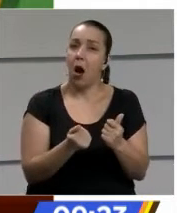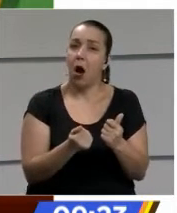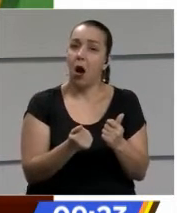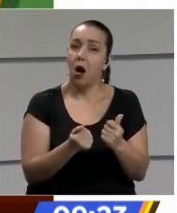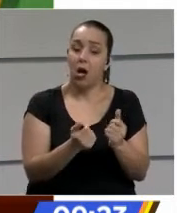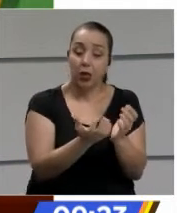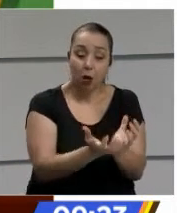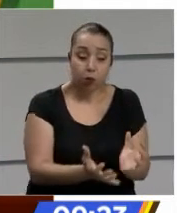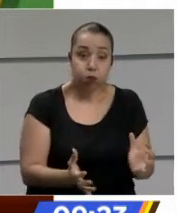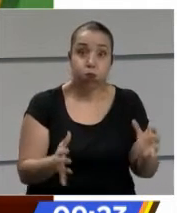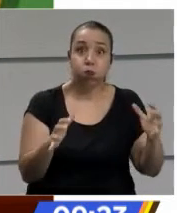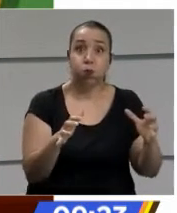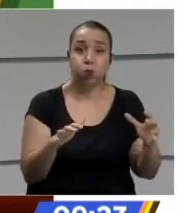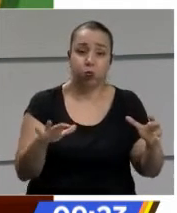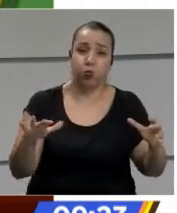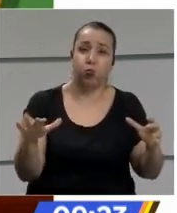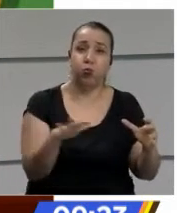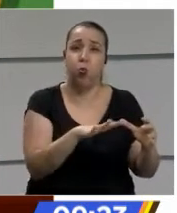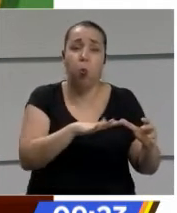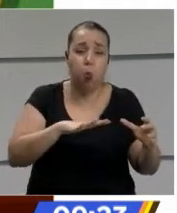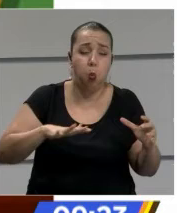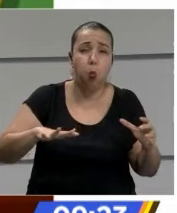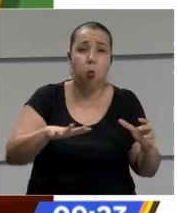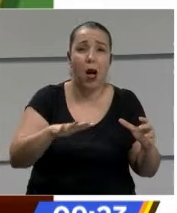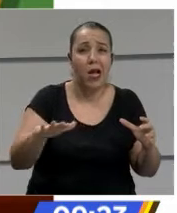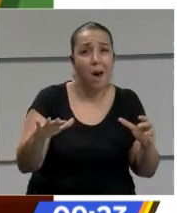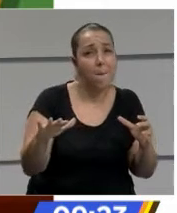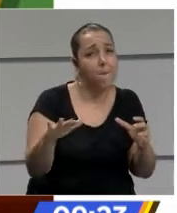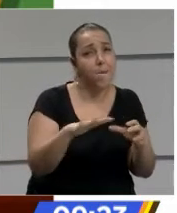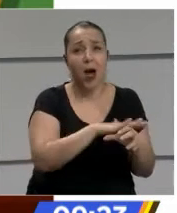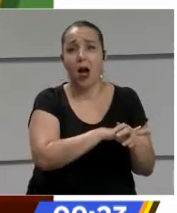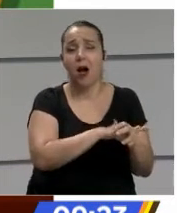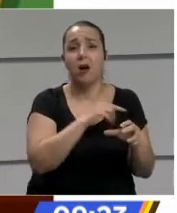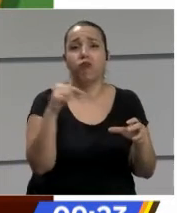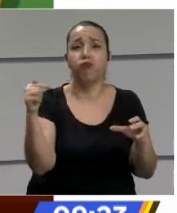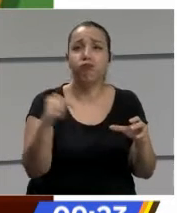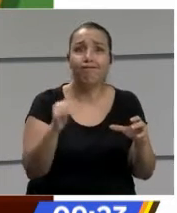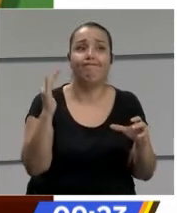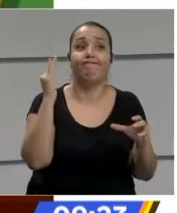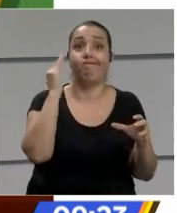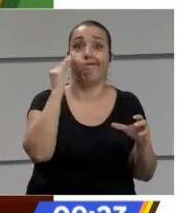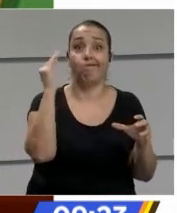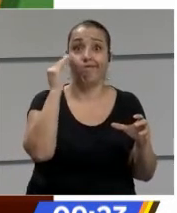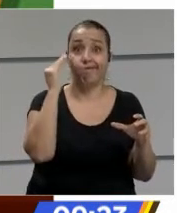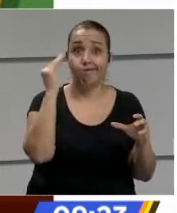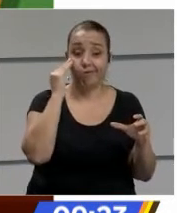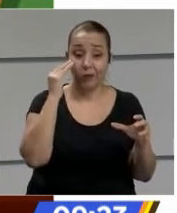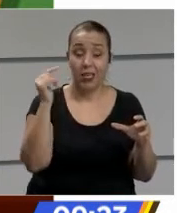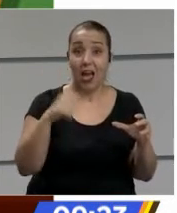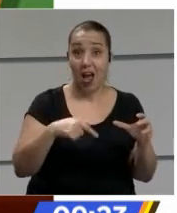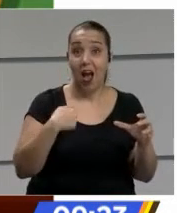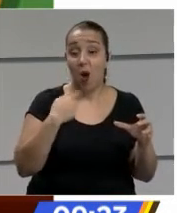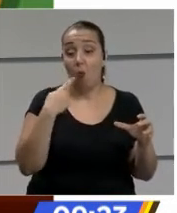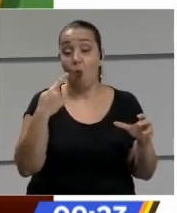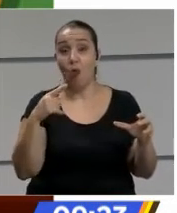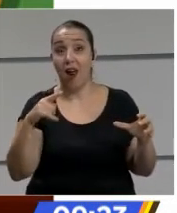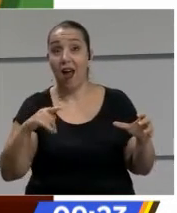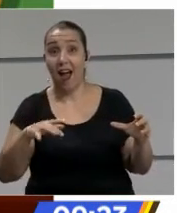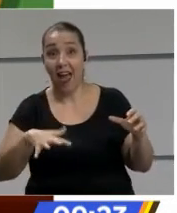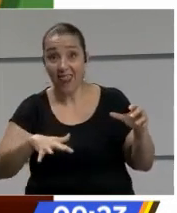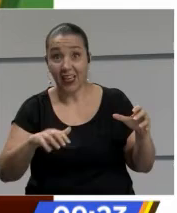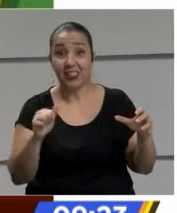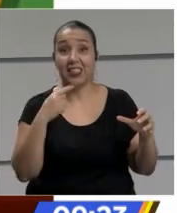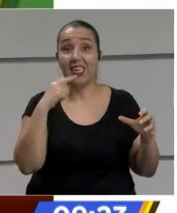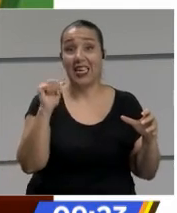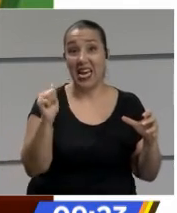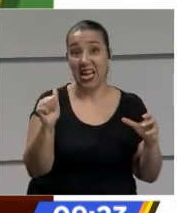la calabaza estaba desbordando de sabiduría. Ahora, Anansi necesitaba encontrar